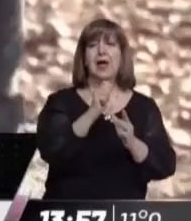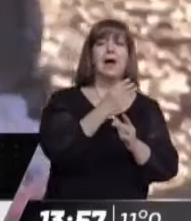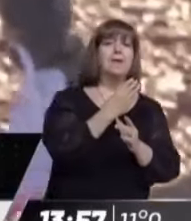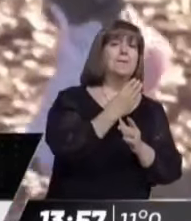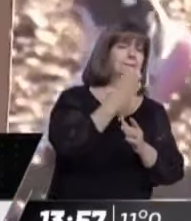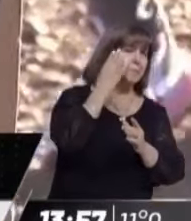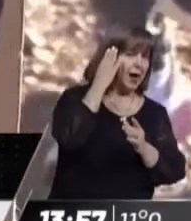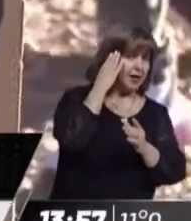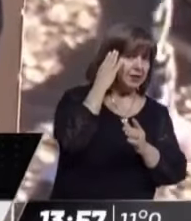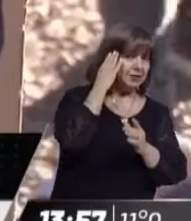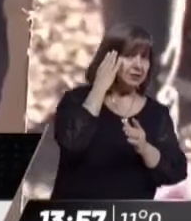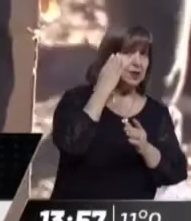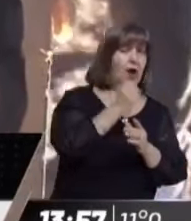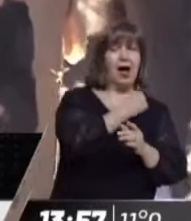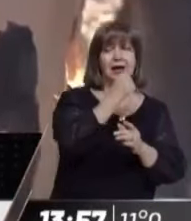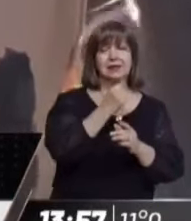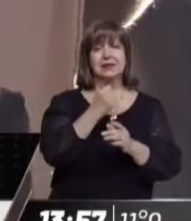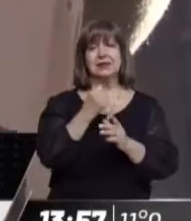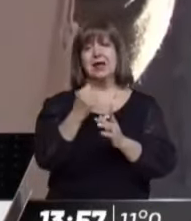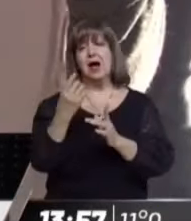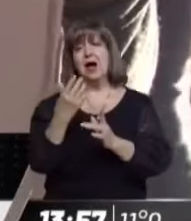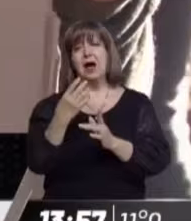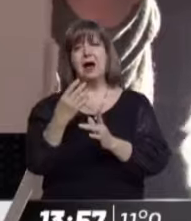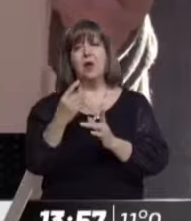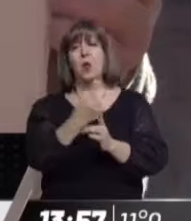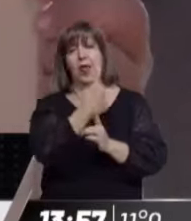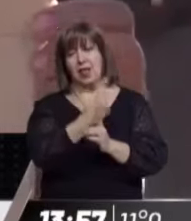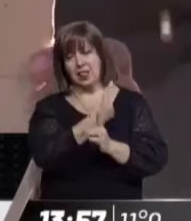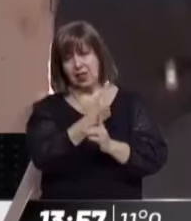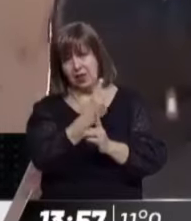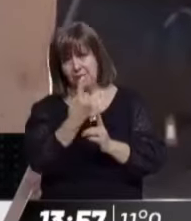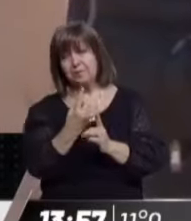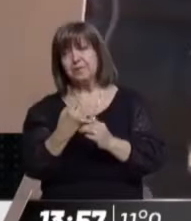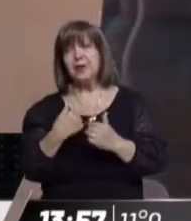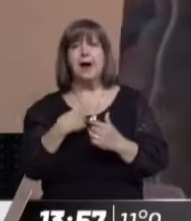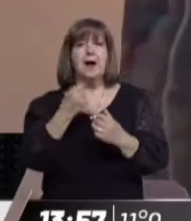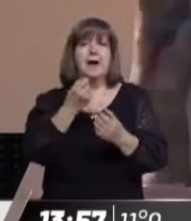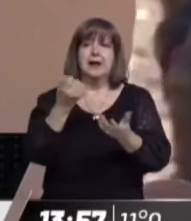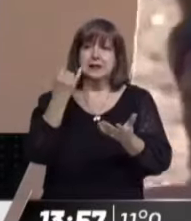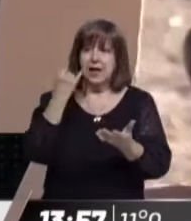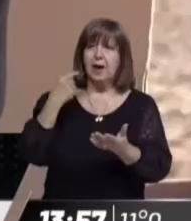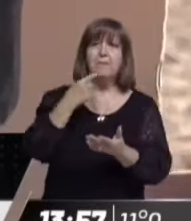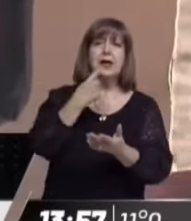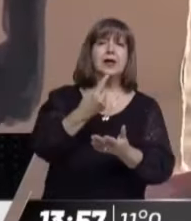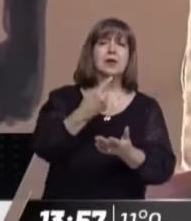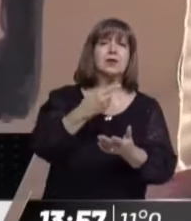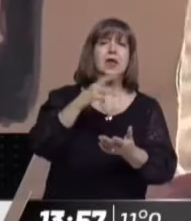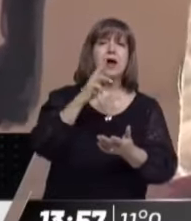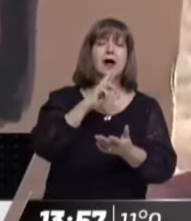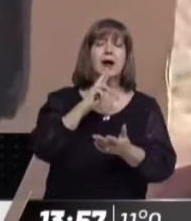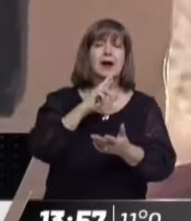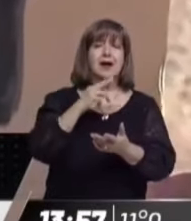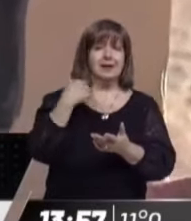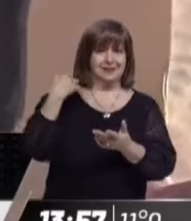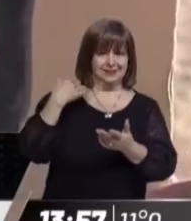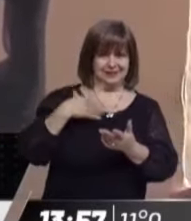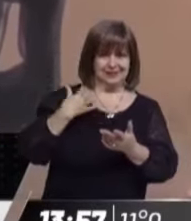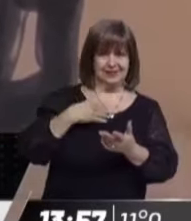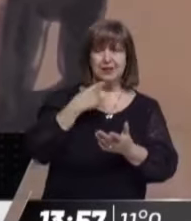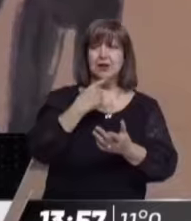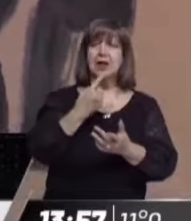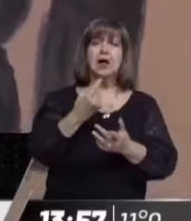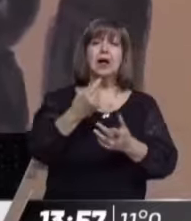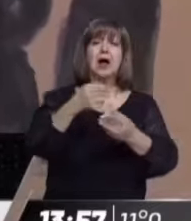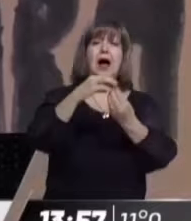2023 a marzo 2024 por ejemplo si estaban trabajando por decirte en el ajo o en la viid y después son los meses que no se